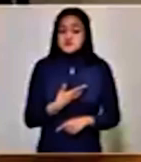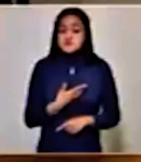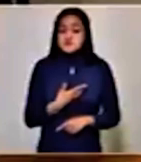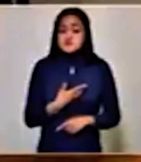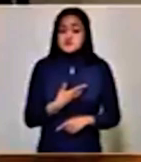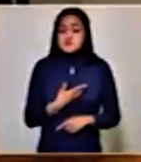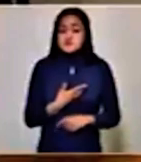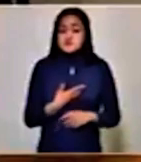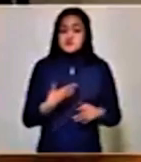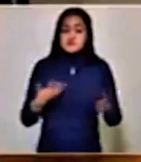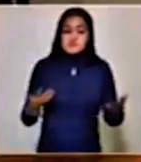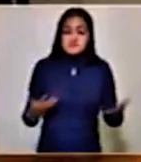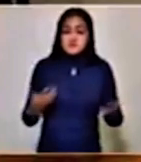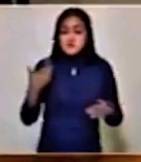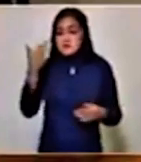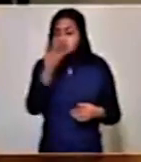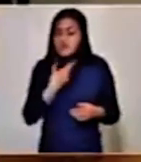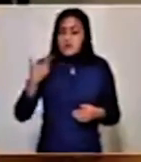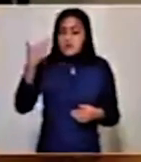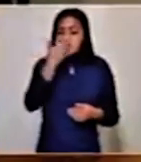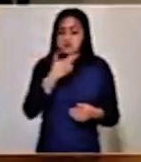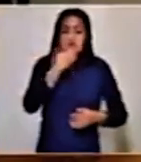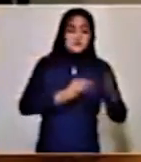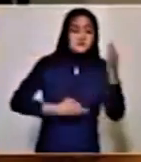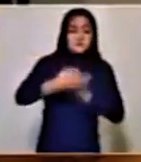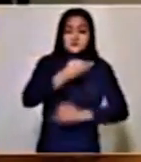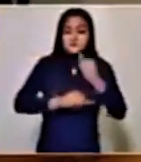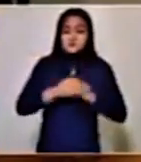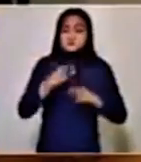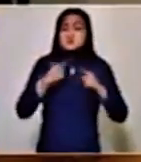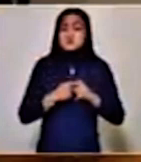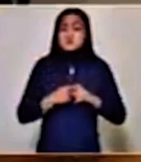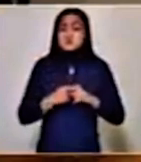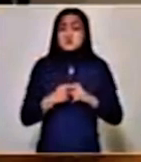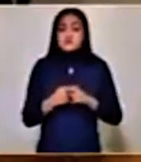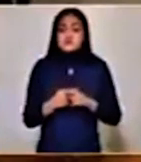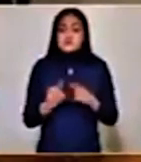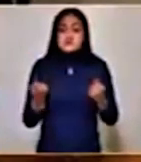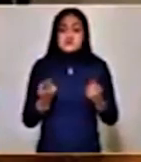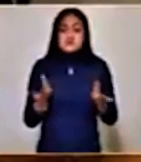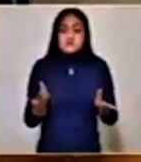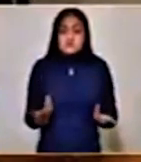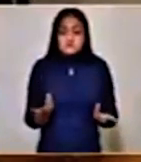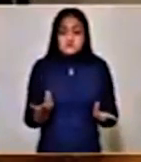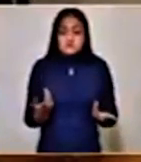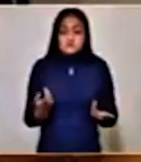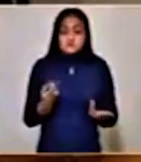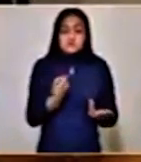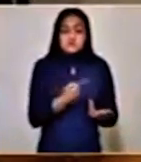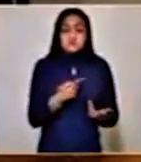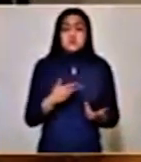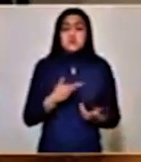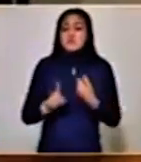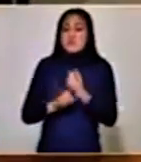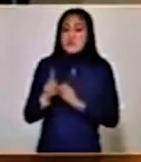una especie de revisión de todos aquellos que son causantes y fiscales